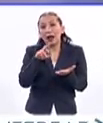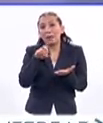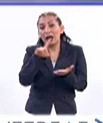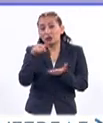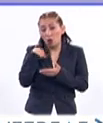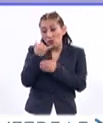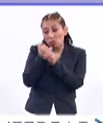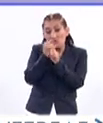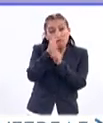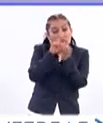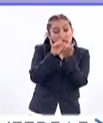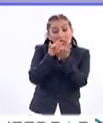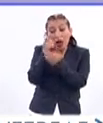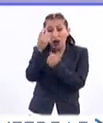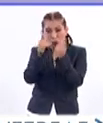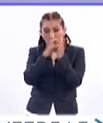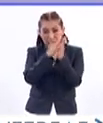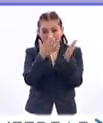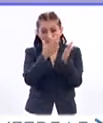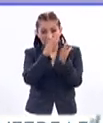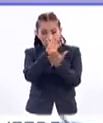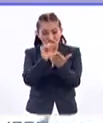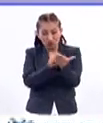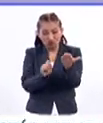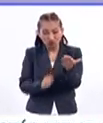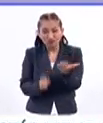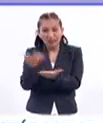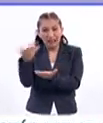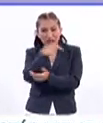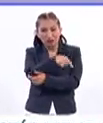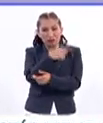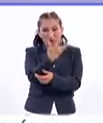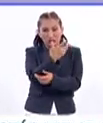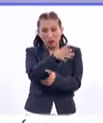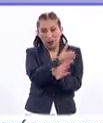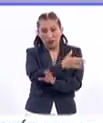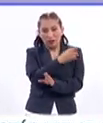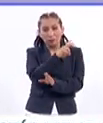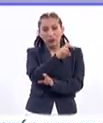a recopilar algunos textos que fueran más